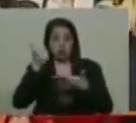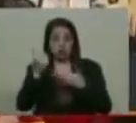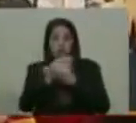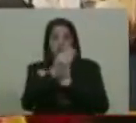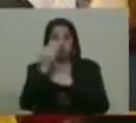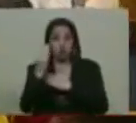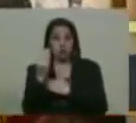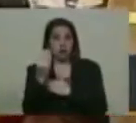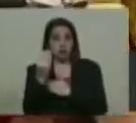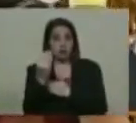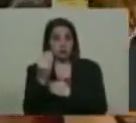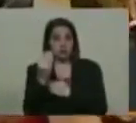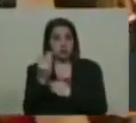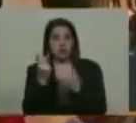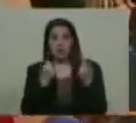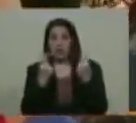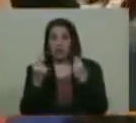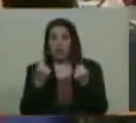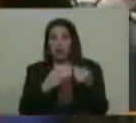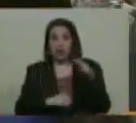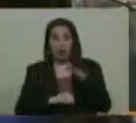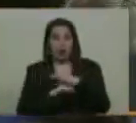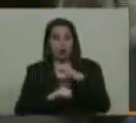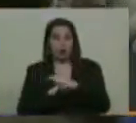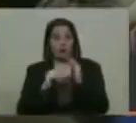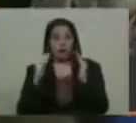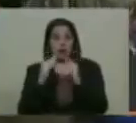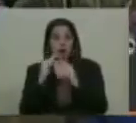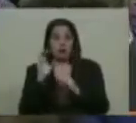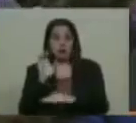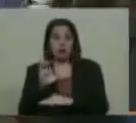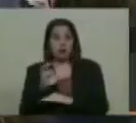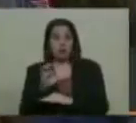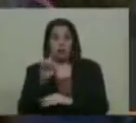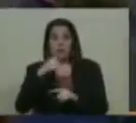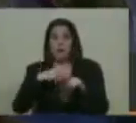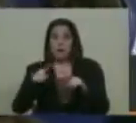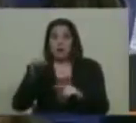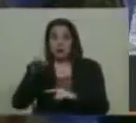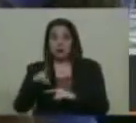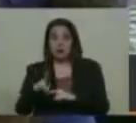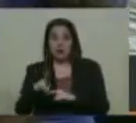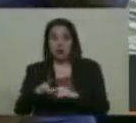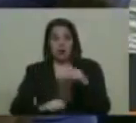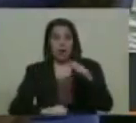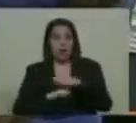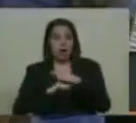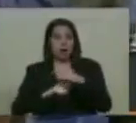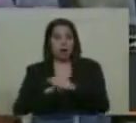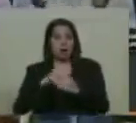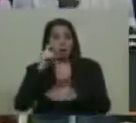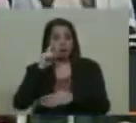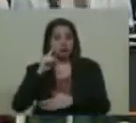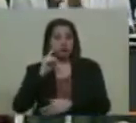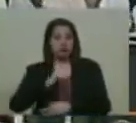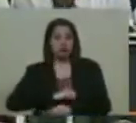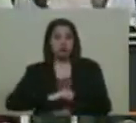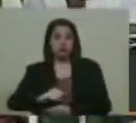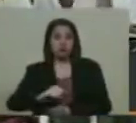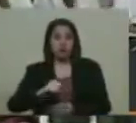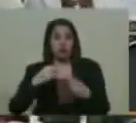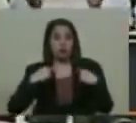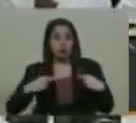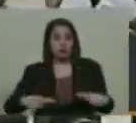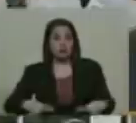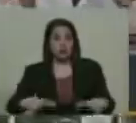protección y el apoyo de Hogares de la Patria, pero también va a recibir el apoyo de parto humanizado. Para eso estoy aquí,